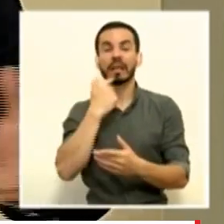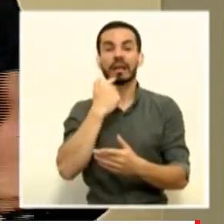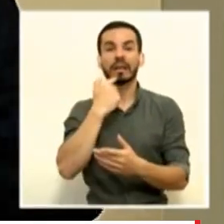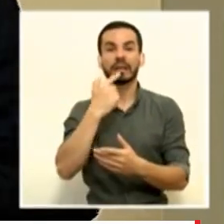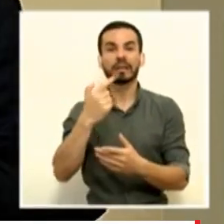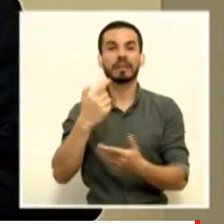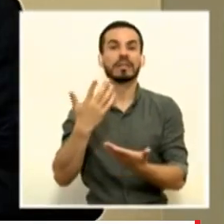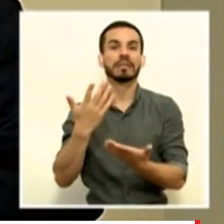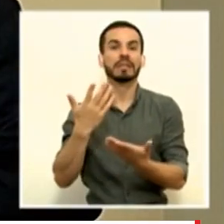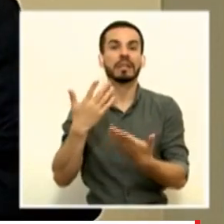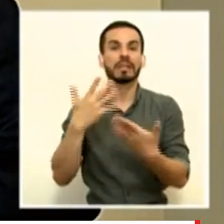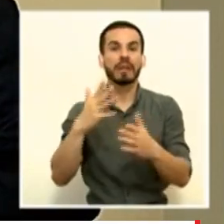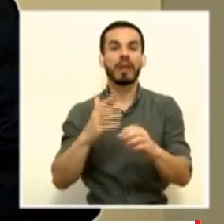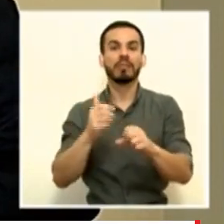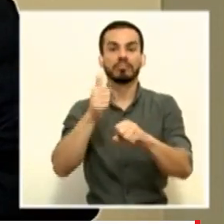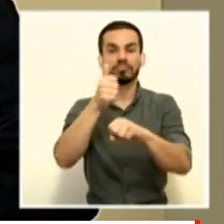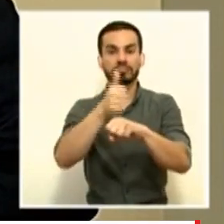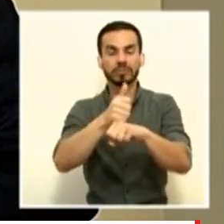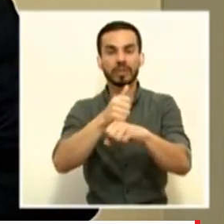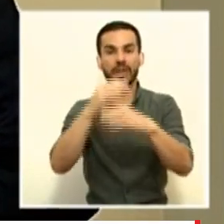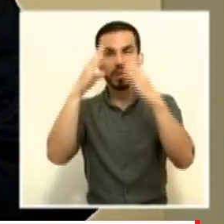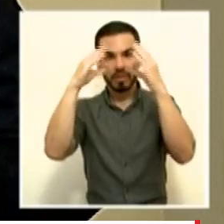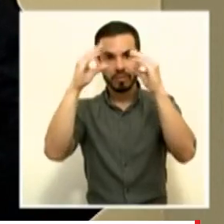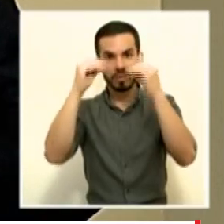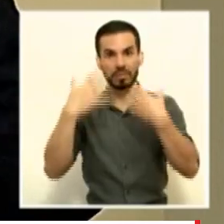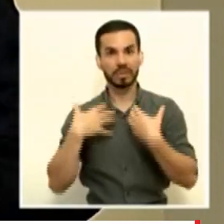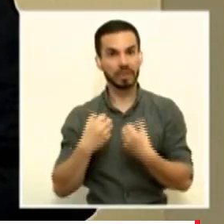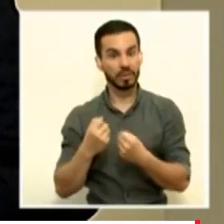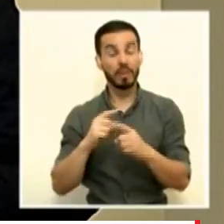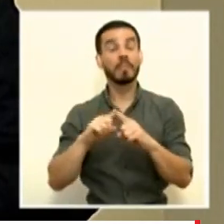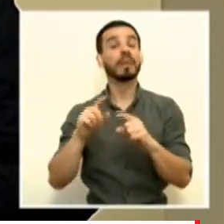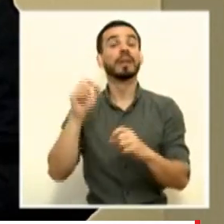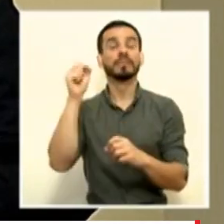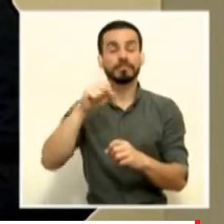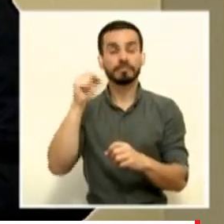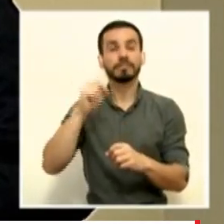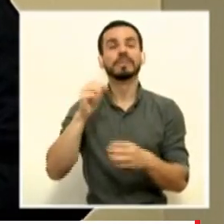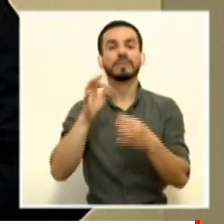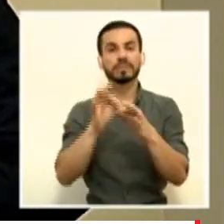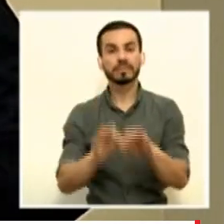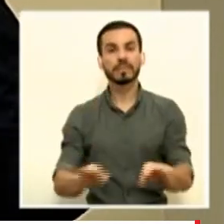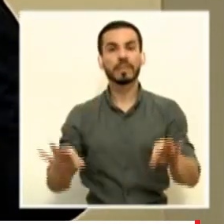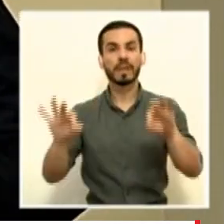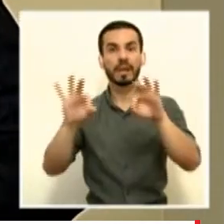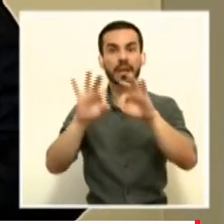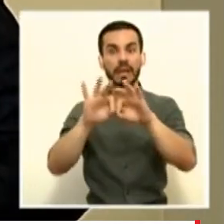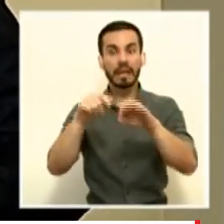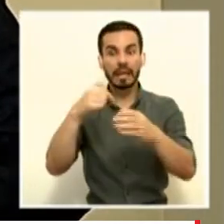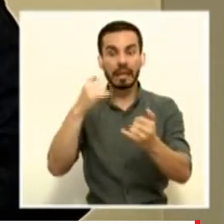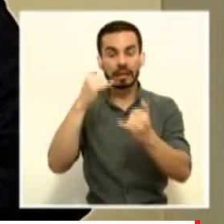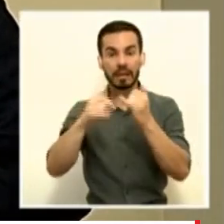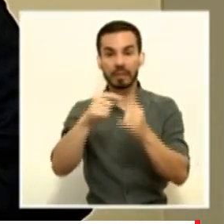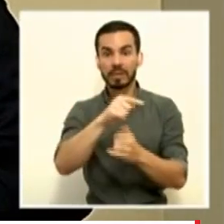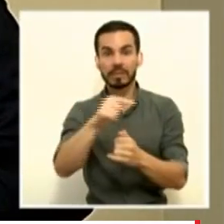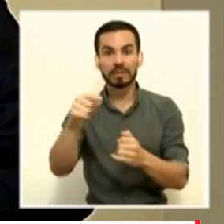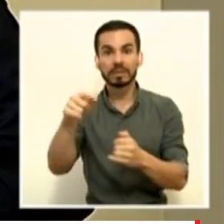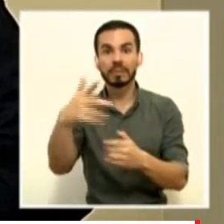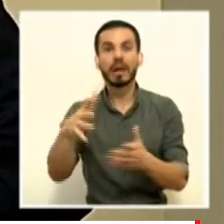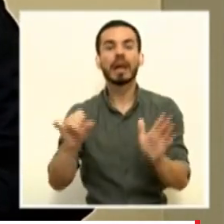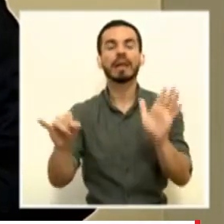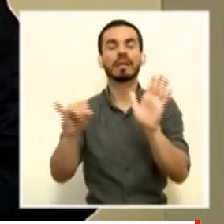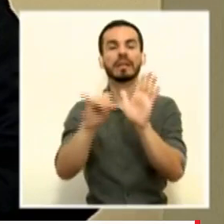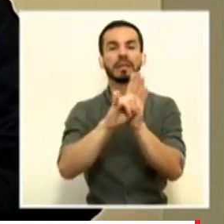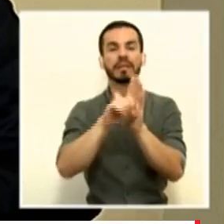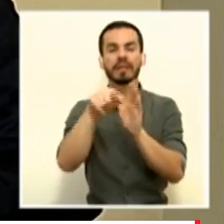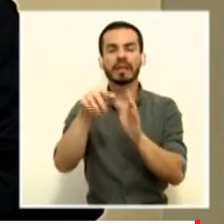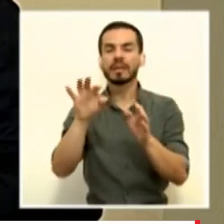país, consolidan los reportes de salud. Pero sí es muy importante que salgamos de esta etapa con la